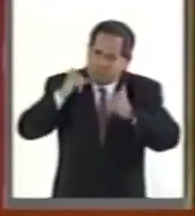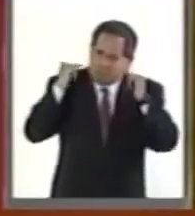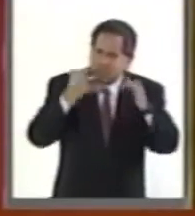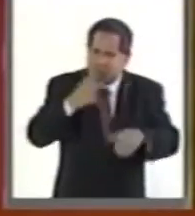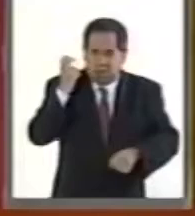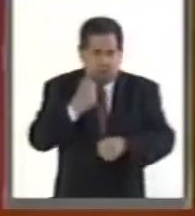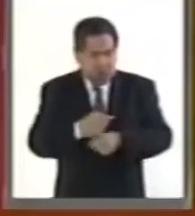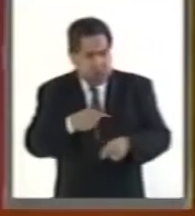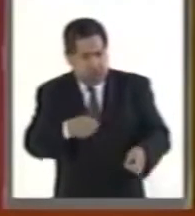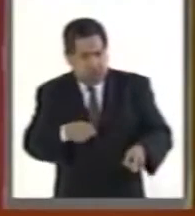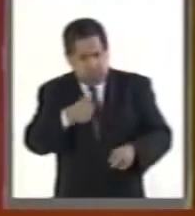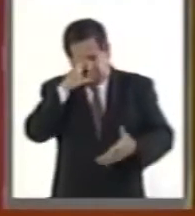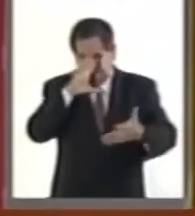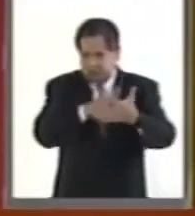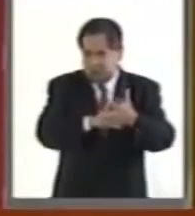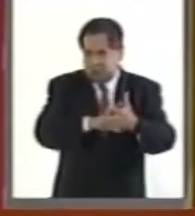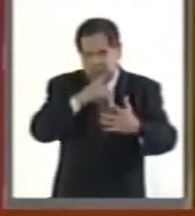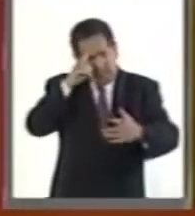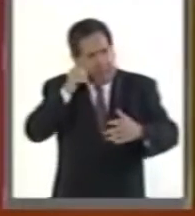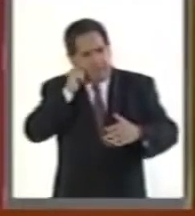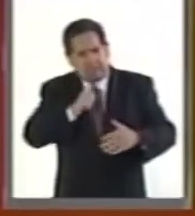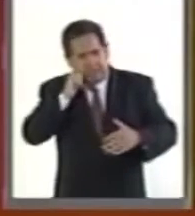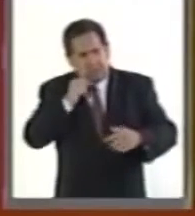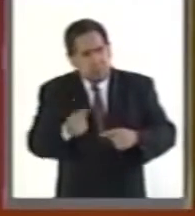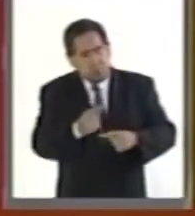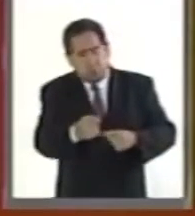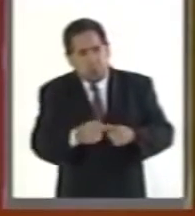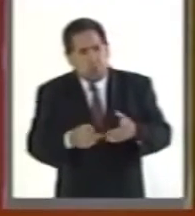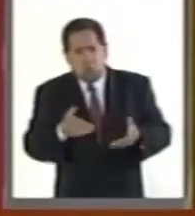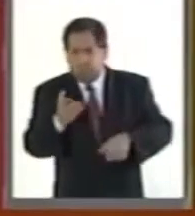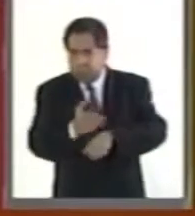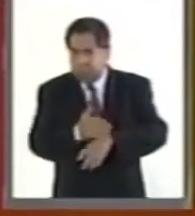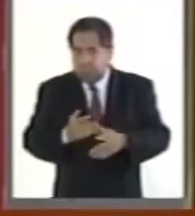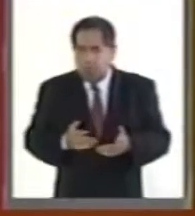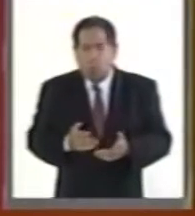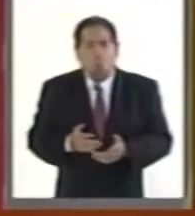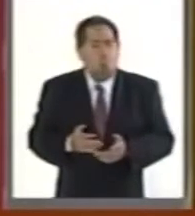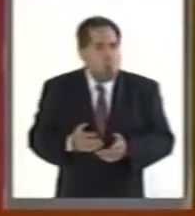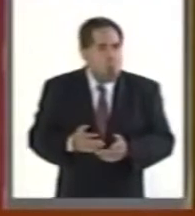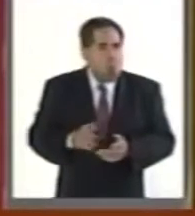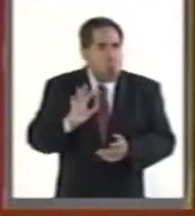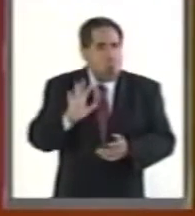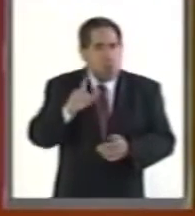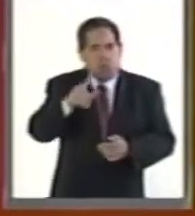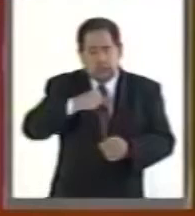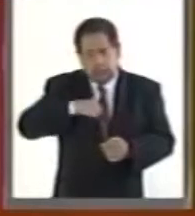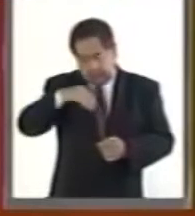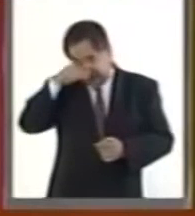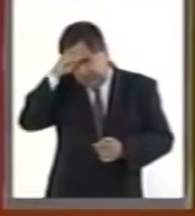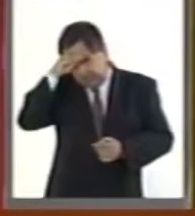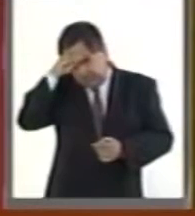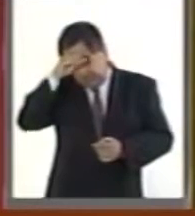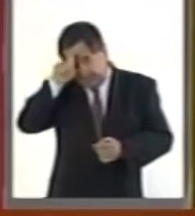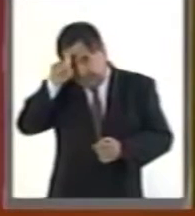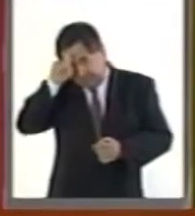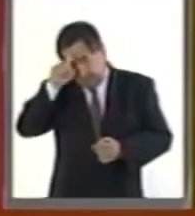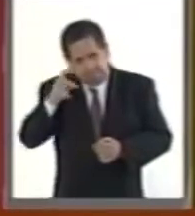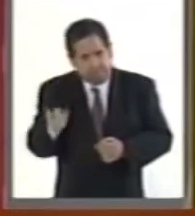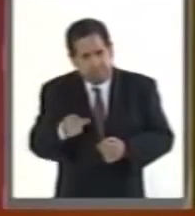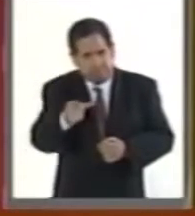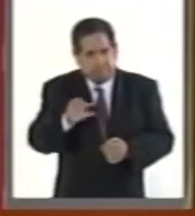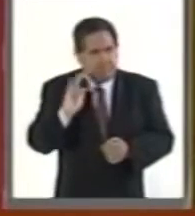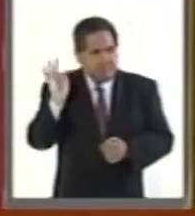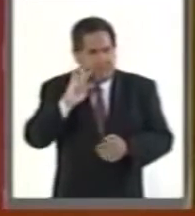la prisión de por vida. Por tanto, una cuestión que tendríamos que preguntarnos es: ¿es